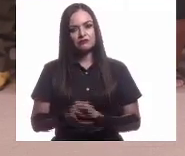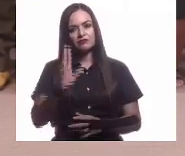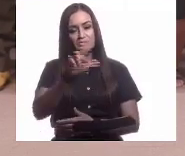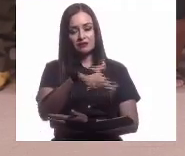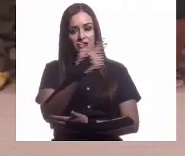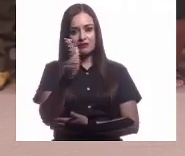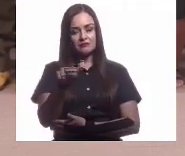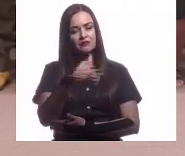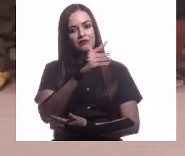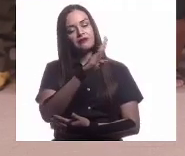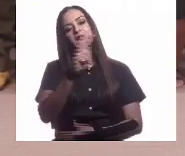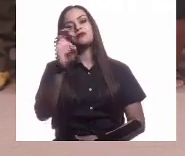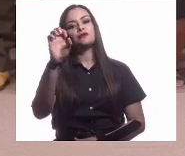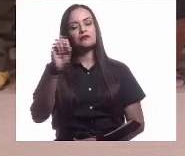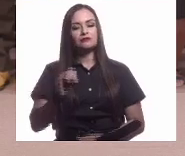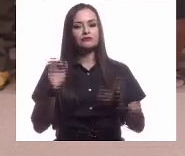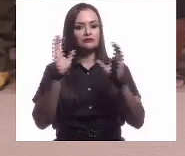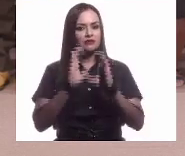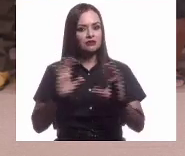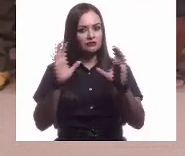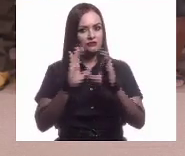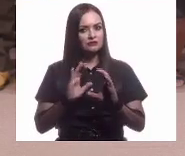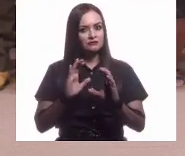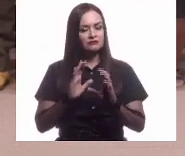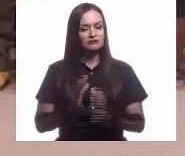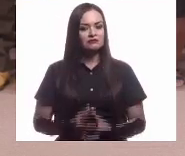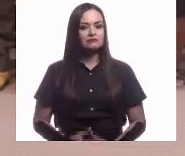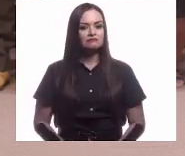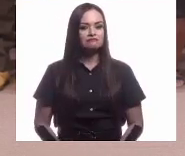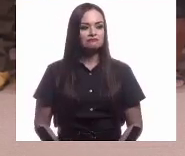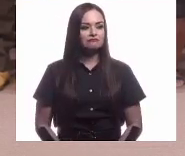todos juntos el himno del Estado de Baja California Sur.